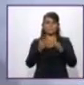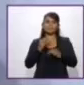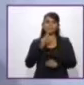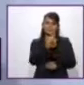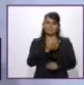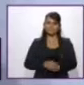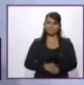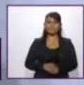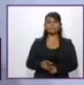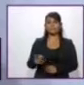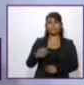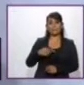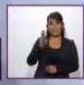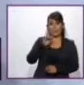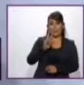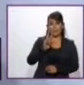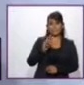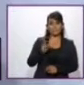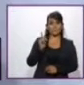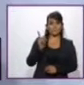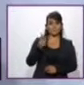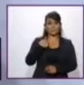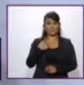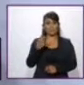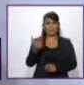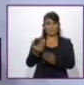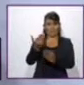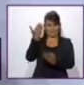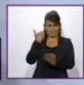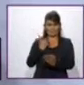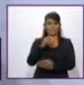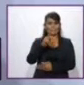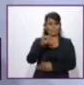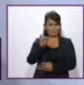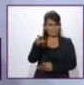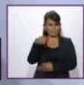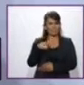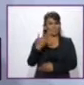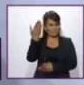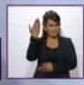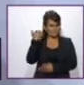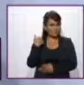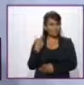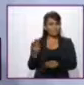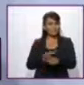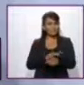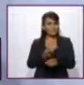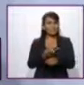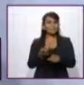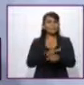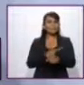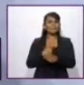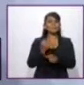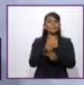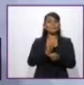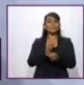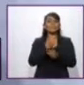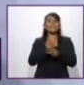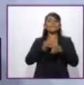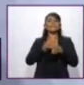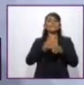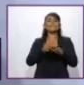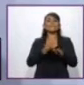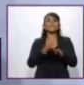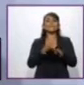bueno que checaras también los datos del PRI de aquella época, Abigail, porque te voy a decir que no lo checaste completo. Bajamos robo a casa